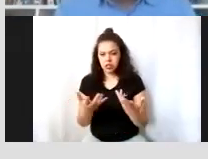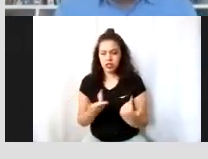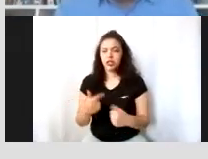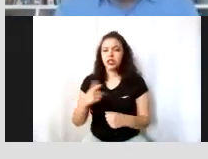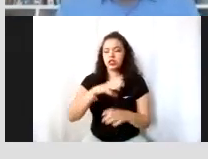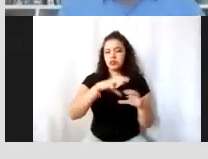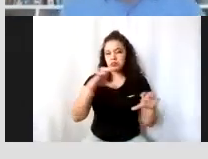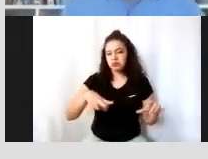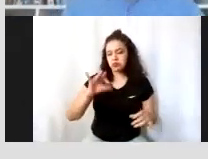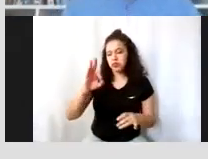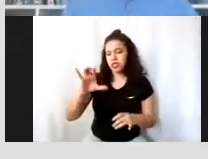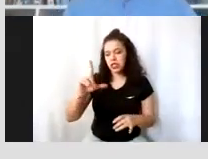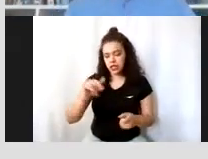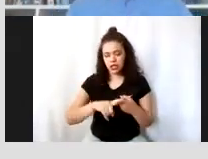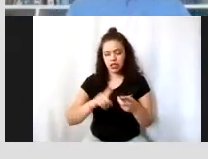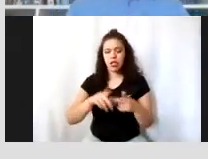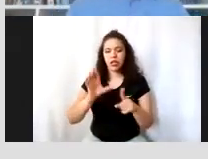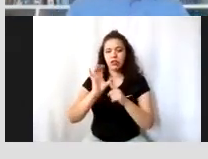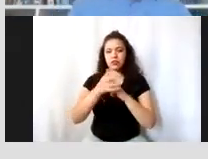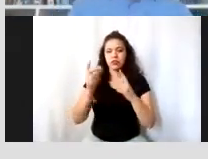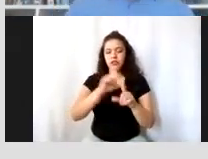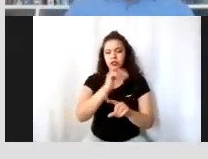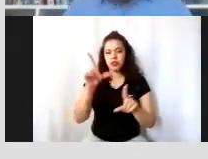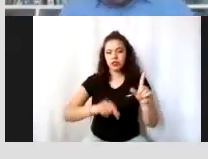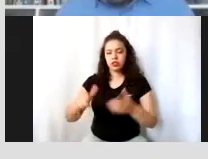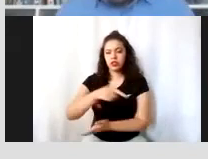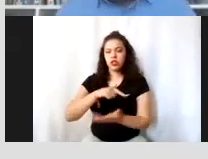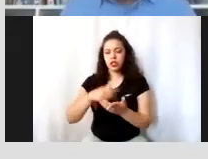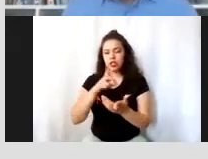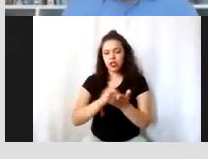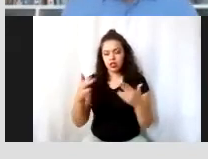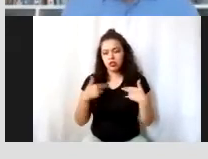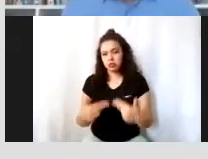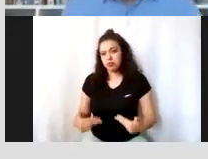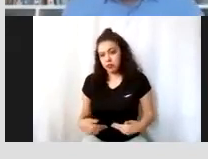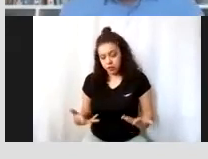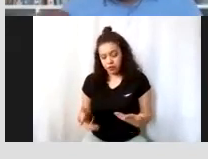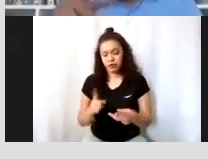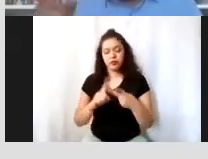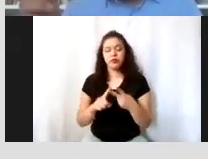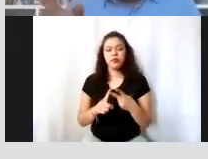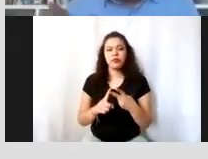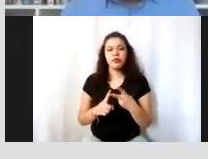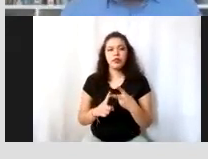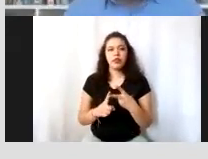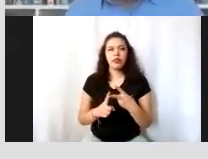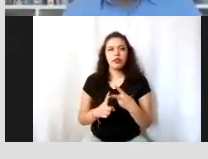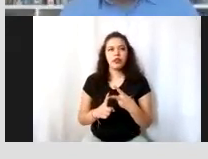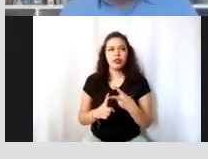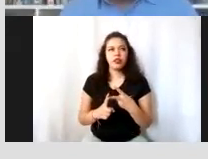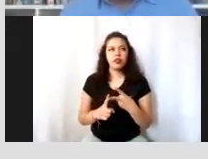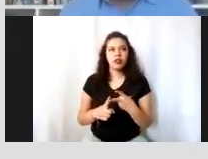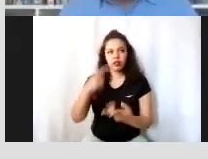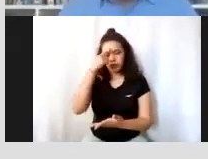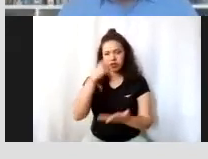fiscalizador, a la Comisión Nacional y Local de Derechos Humanos, evidentemente. Me parece que esa puede ser una transferencia que también les